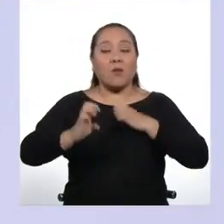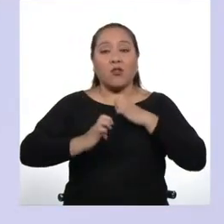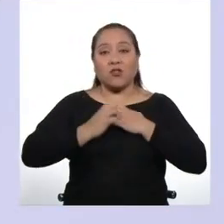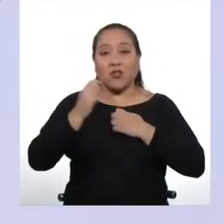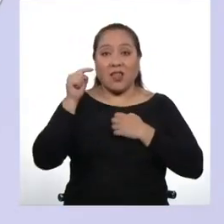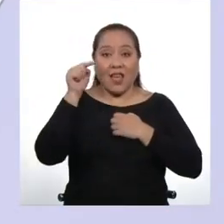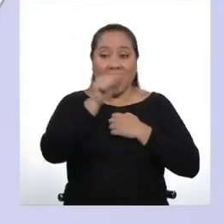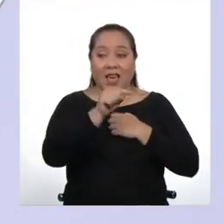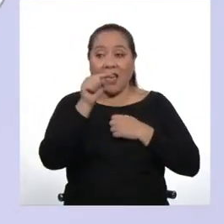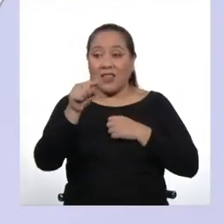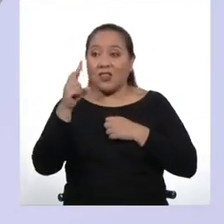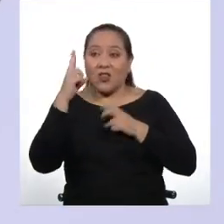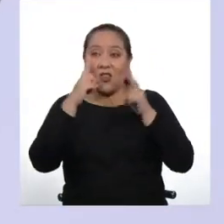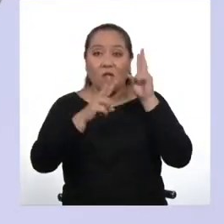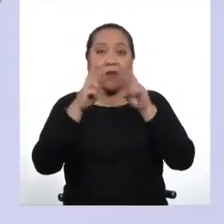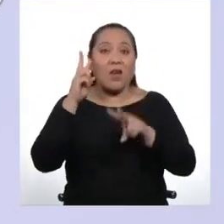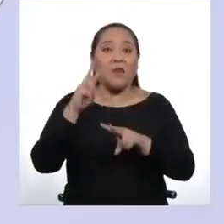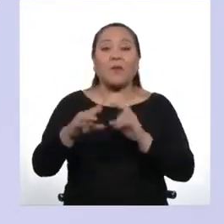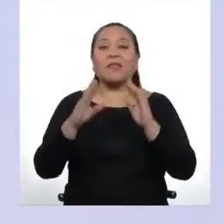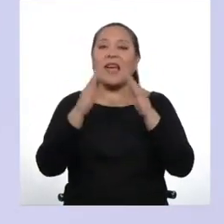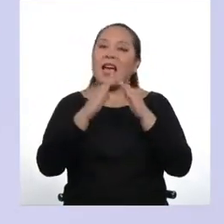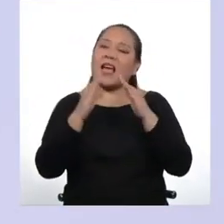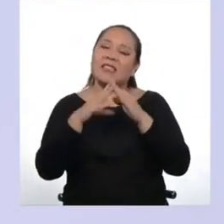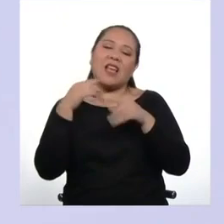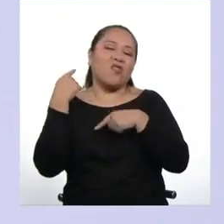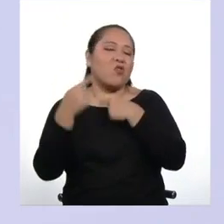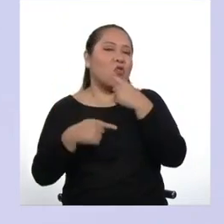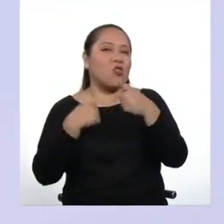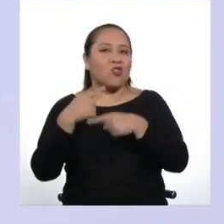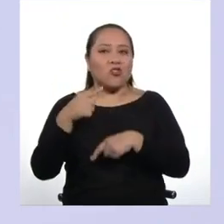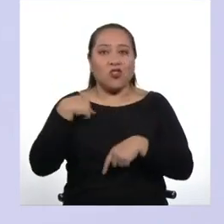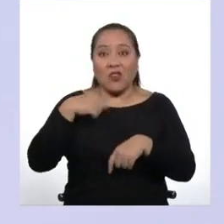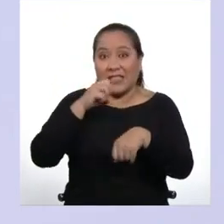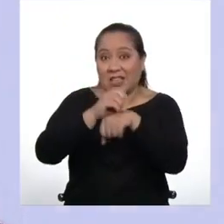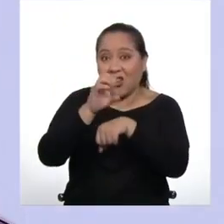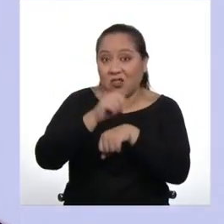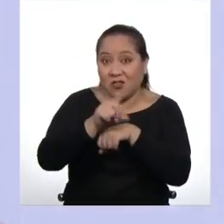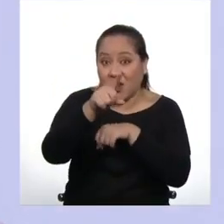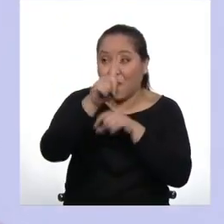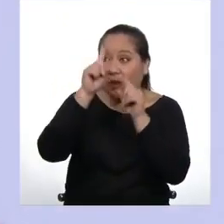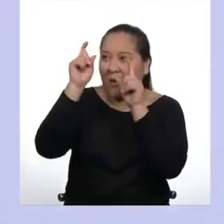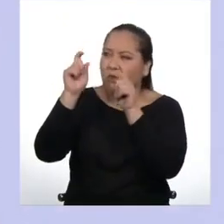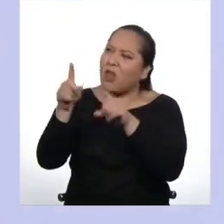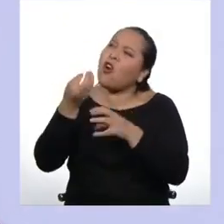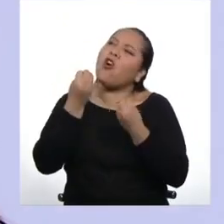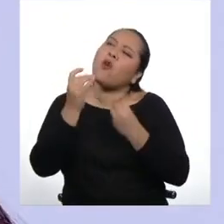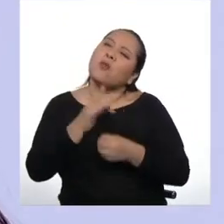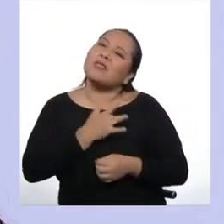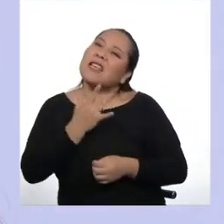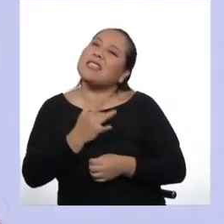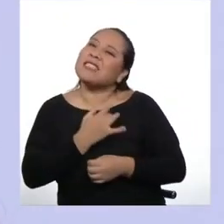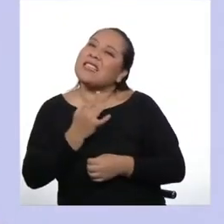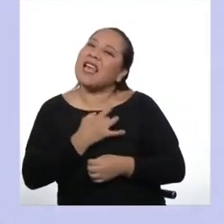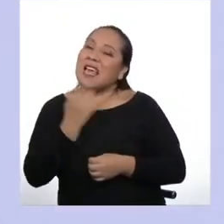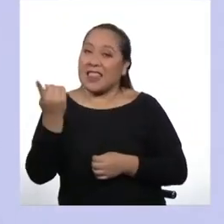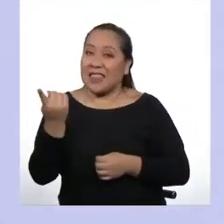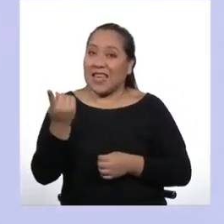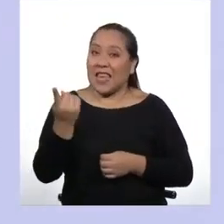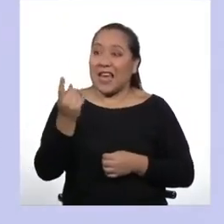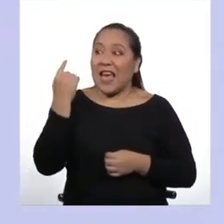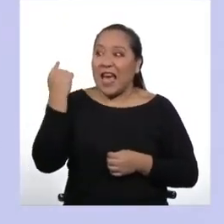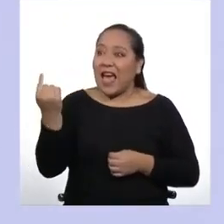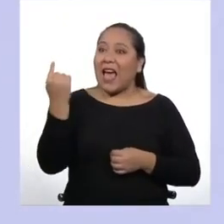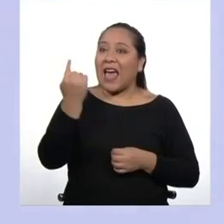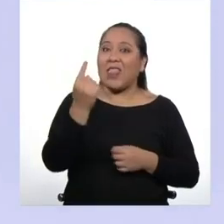Esto lo vemos en casa todos los días y les recomiendo preguntar cómo se siente cada uno de los miembros